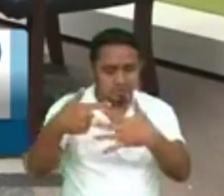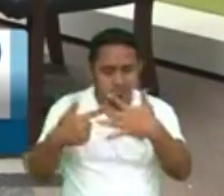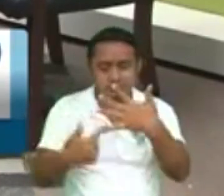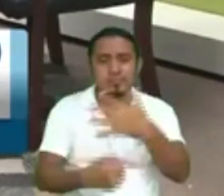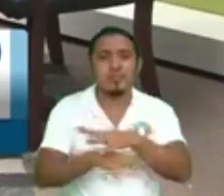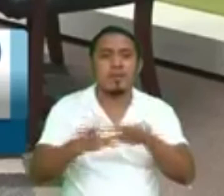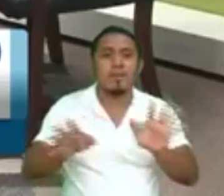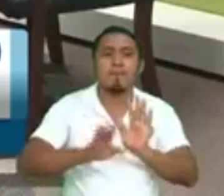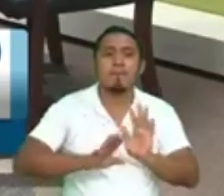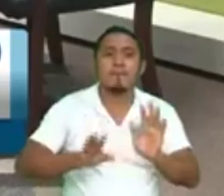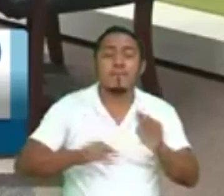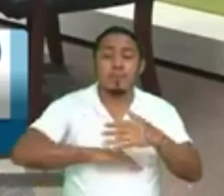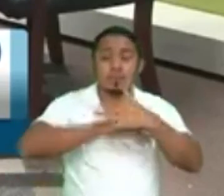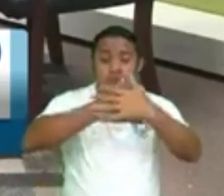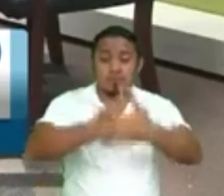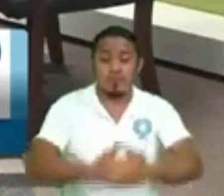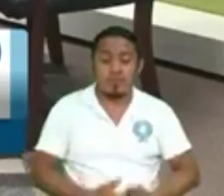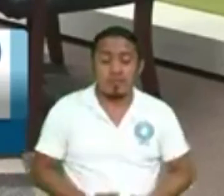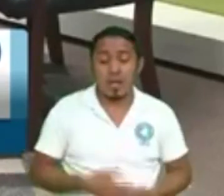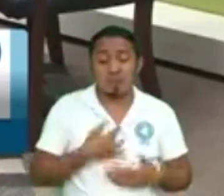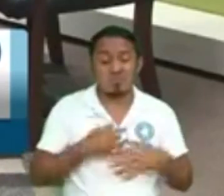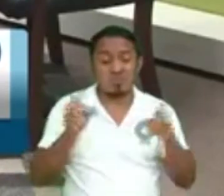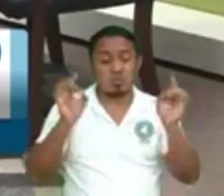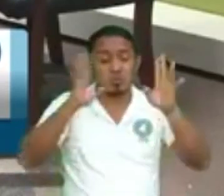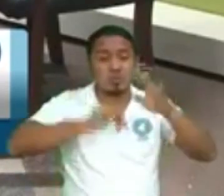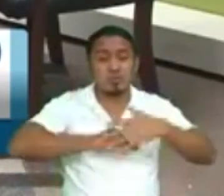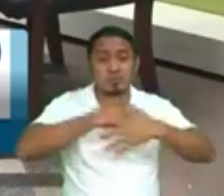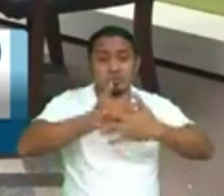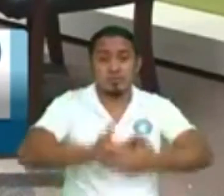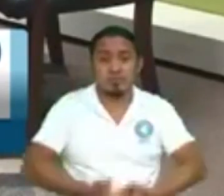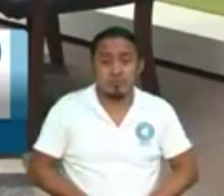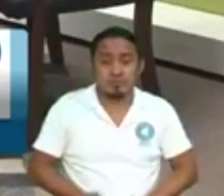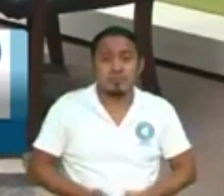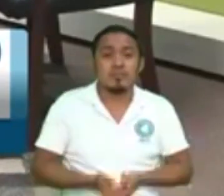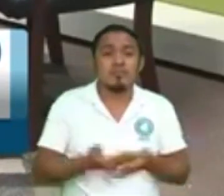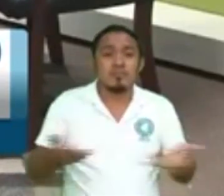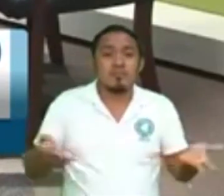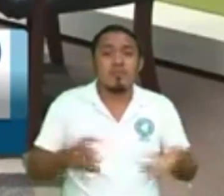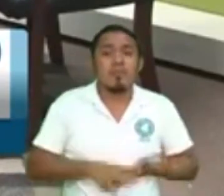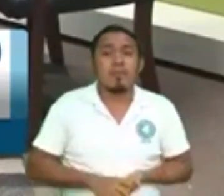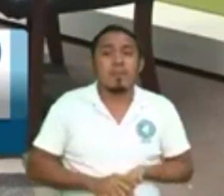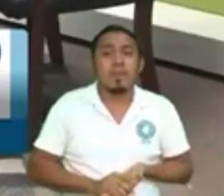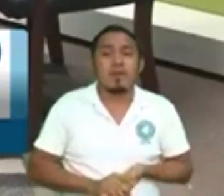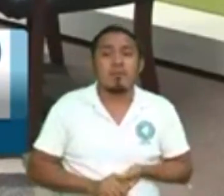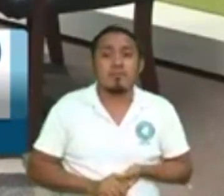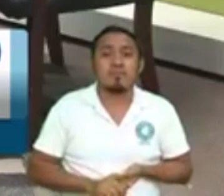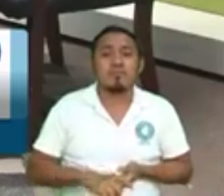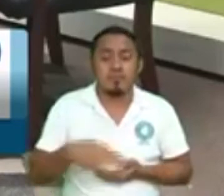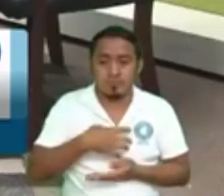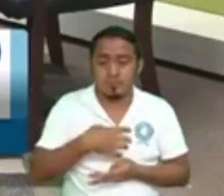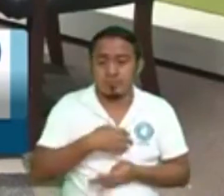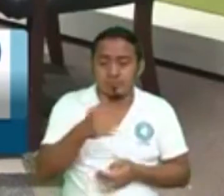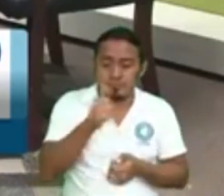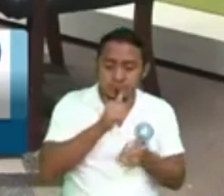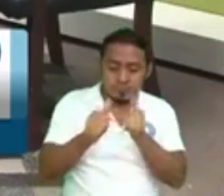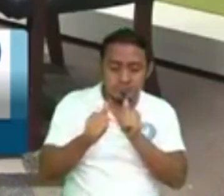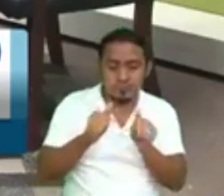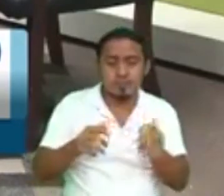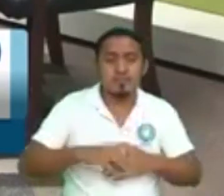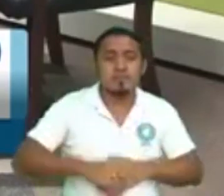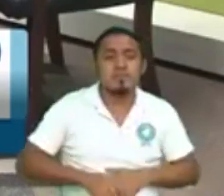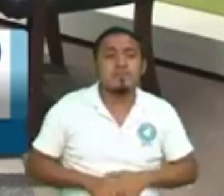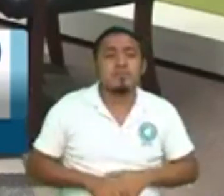vienen, como usted dice, los embarazos no deseados, Así. producto de esa, de estar bajo los efectos del alcohol. Así es.